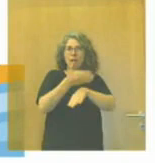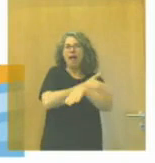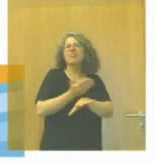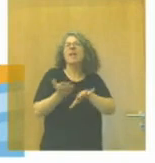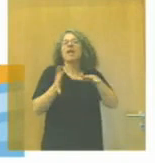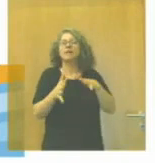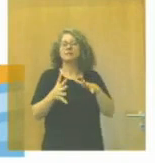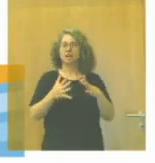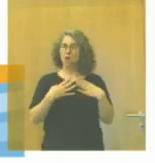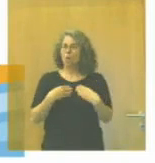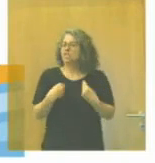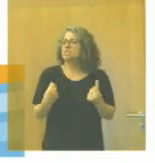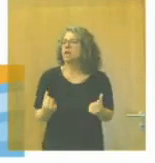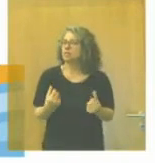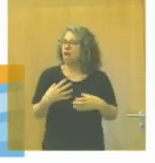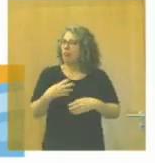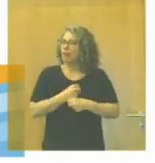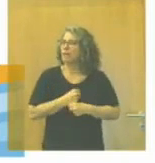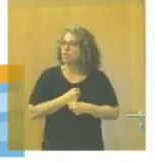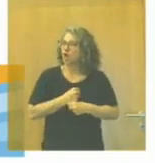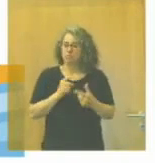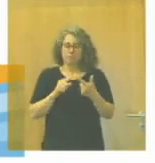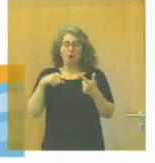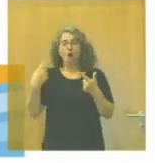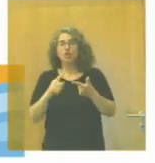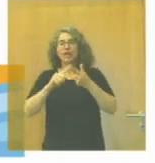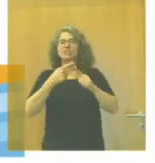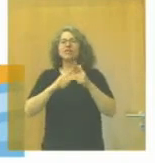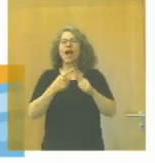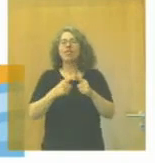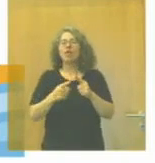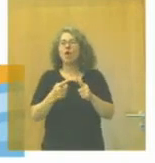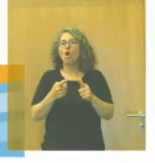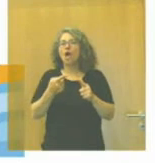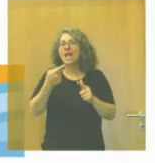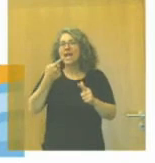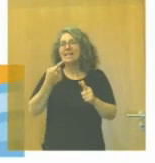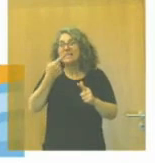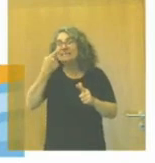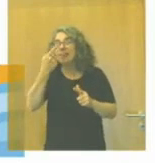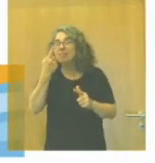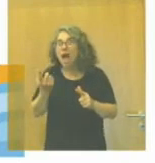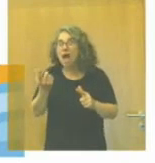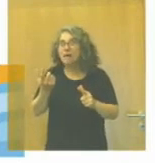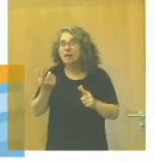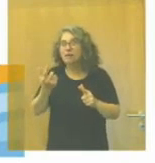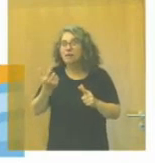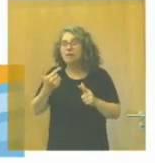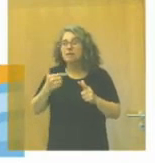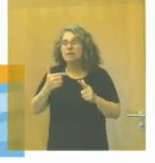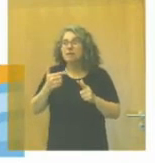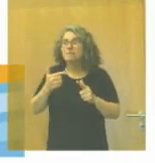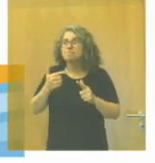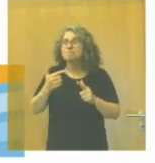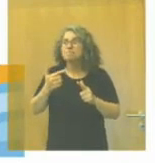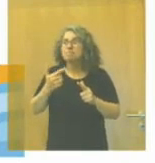el estado del ánimo, la depresión, y el otro tiene que ver con el intento de autoeliminación que se hace en forma